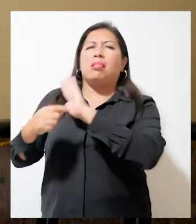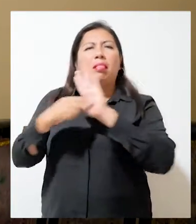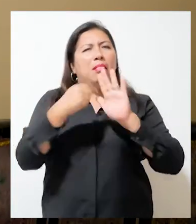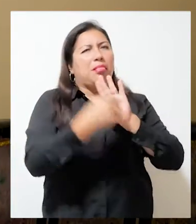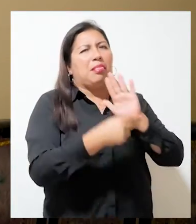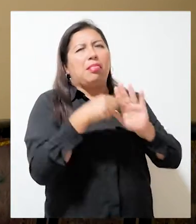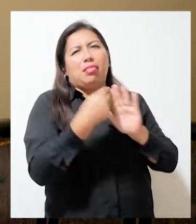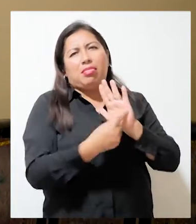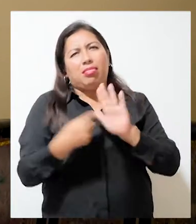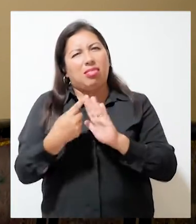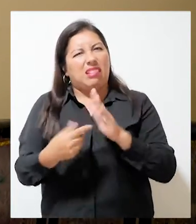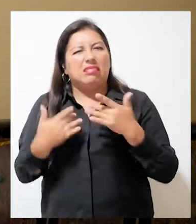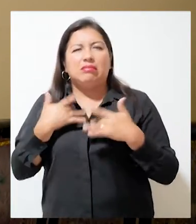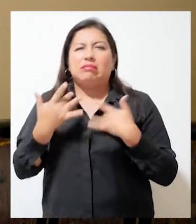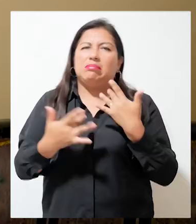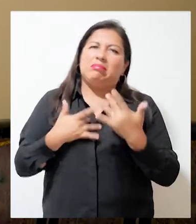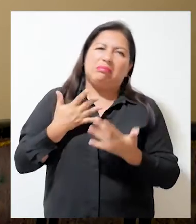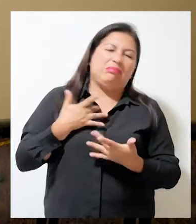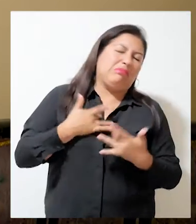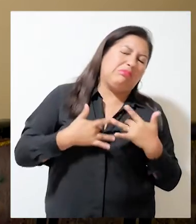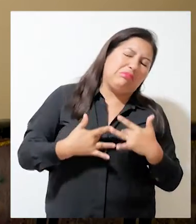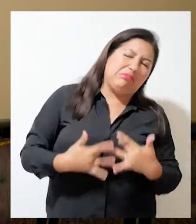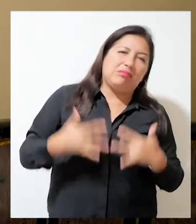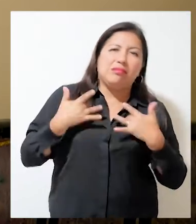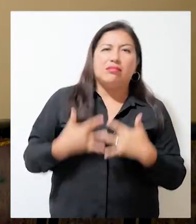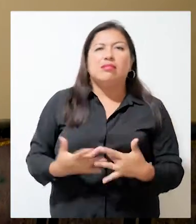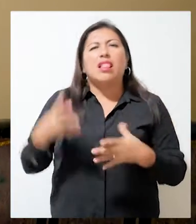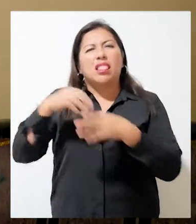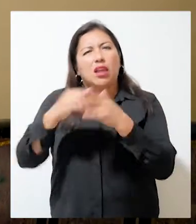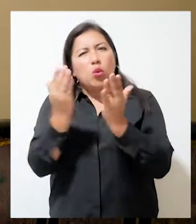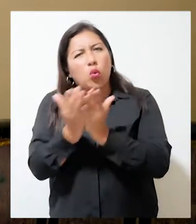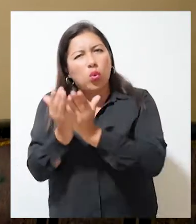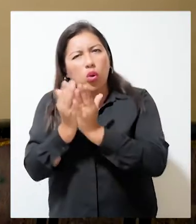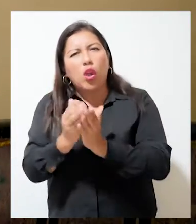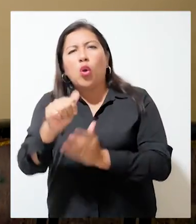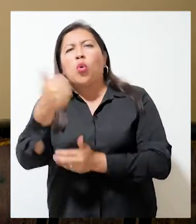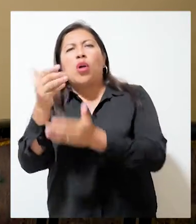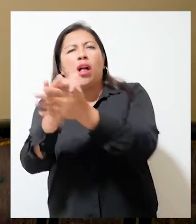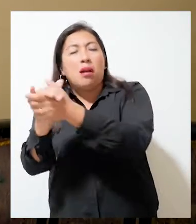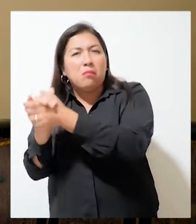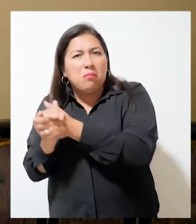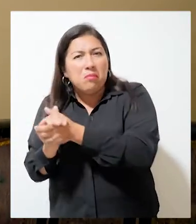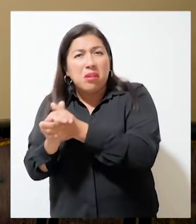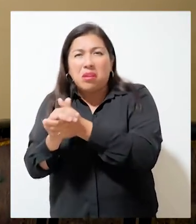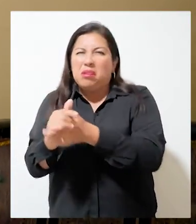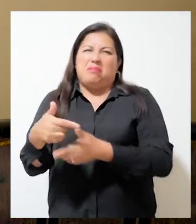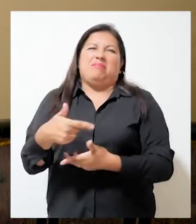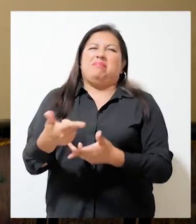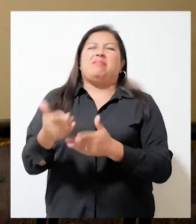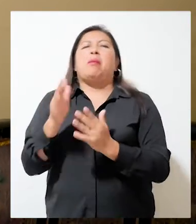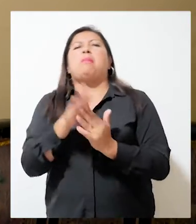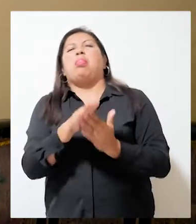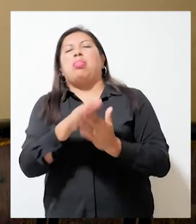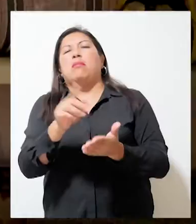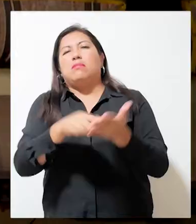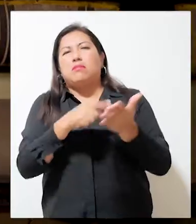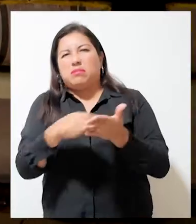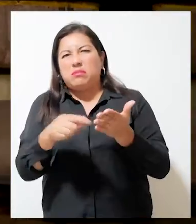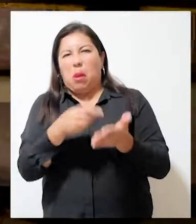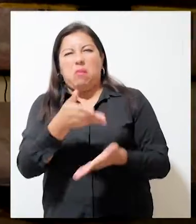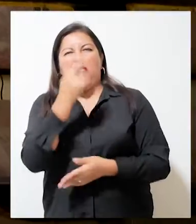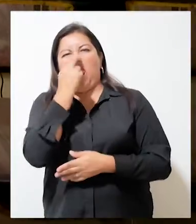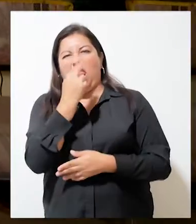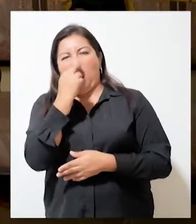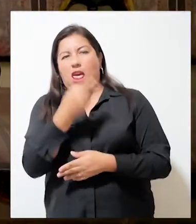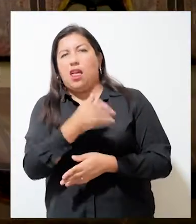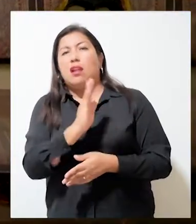prejuicios, transita en el prejuicio escolar frente a otros compañeros que la discriminan por ser tan peculiar,